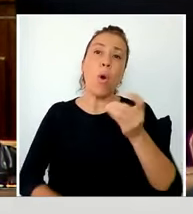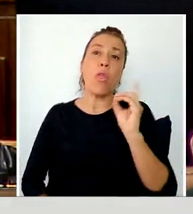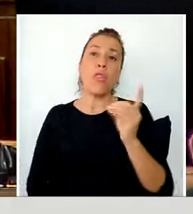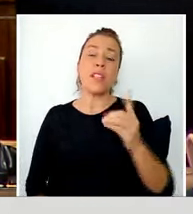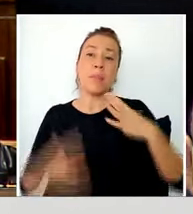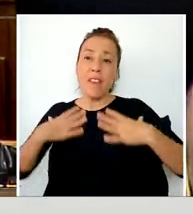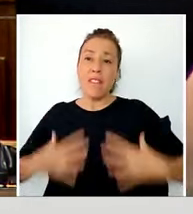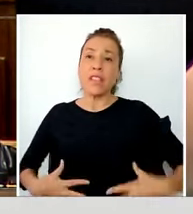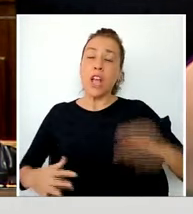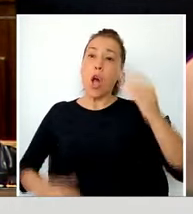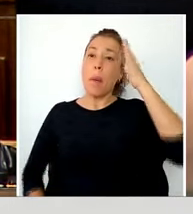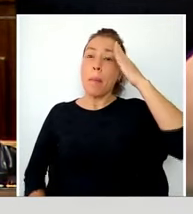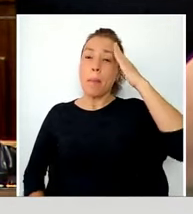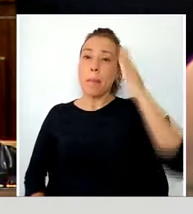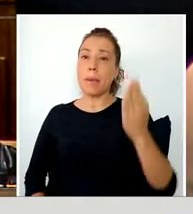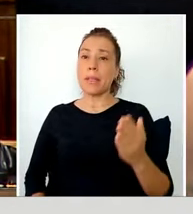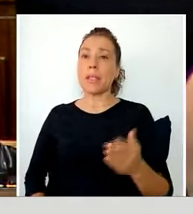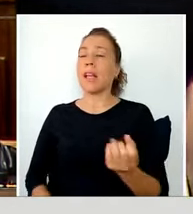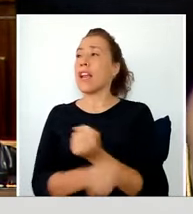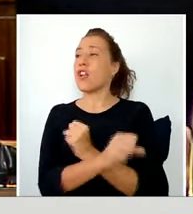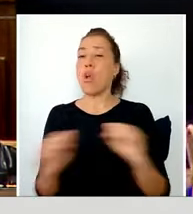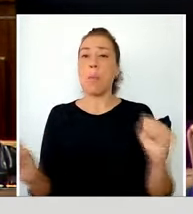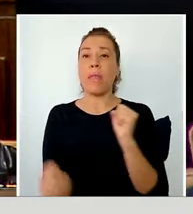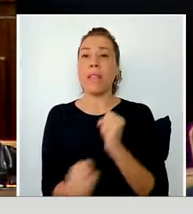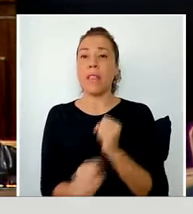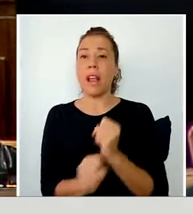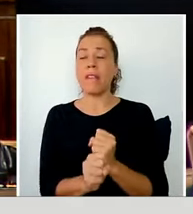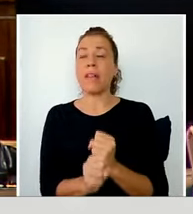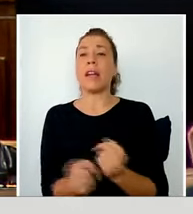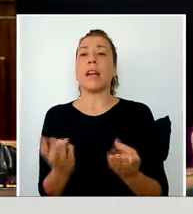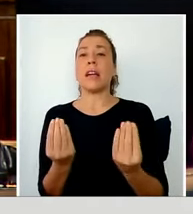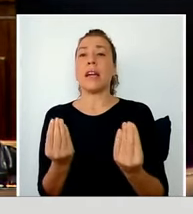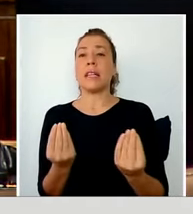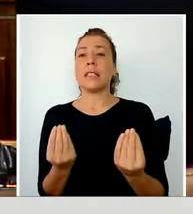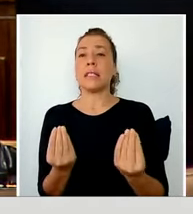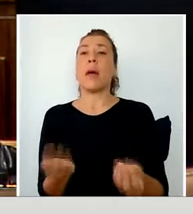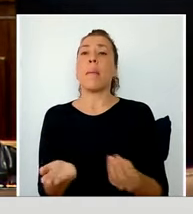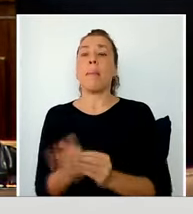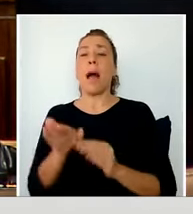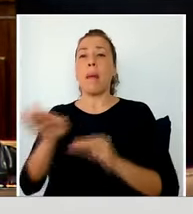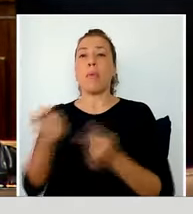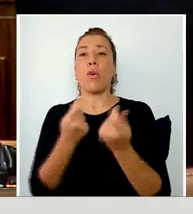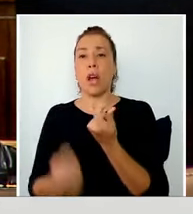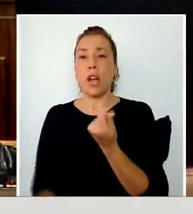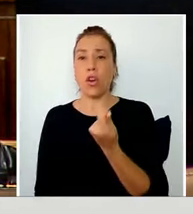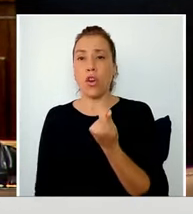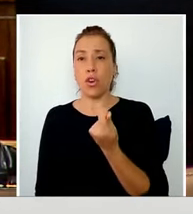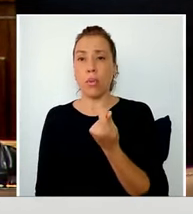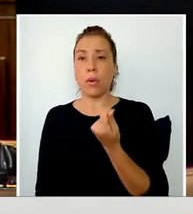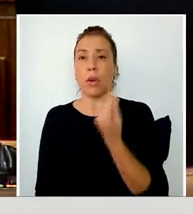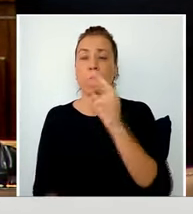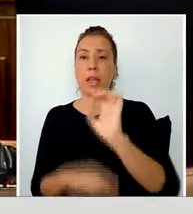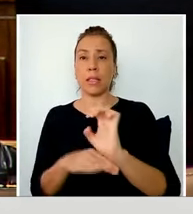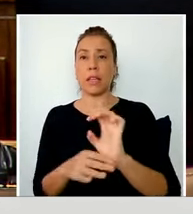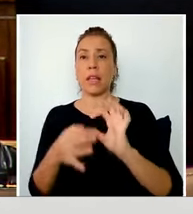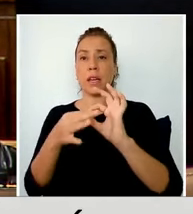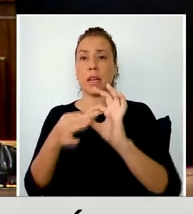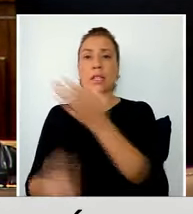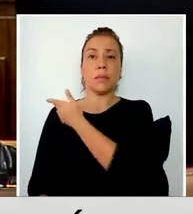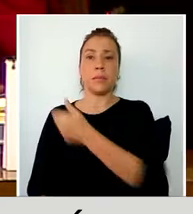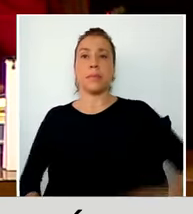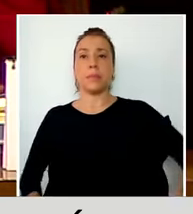mental que les imposibilita trabajar requieren contar con mayor apoyo económico por parte del Estado Muchas gracias presidente